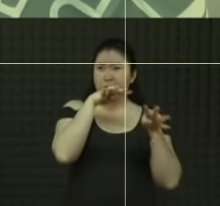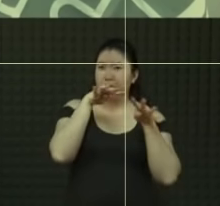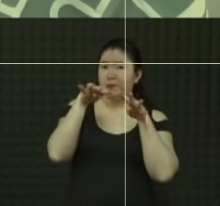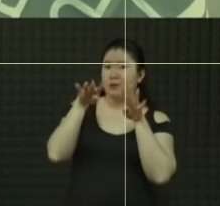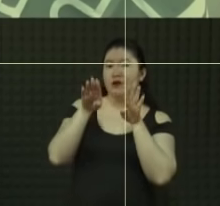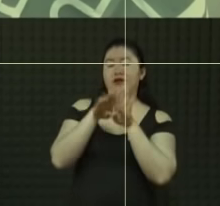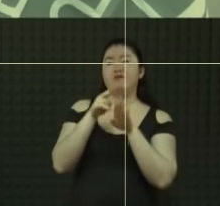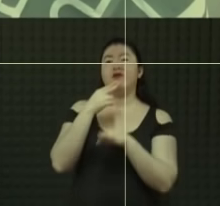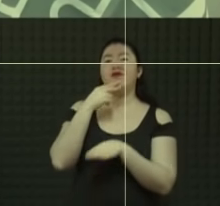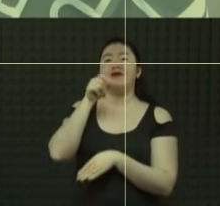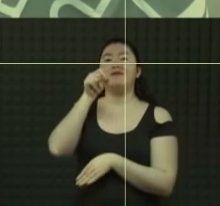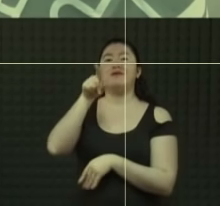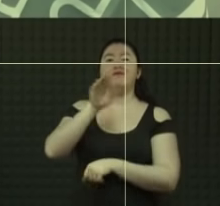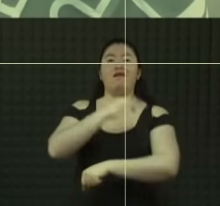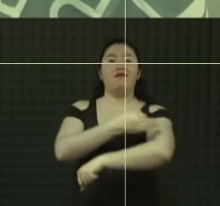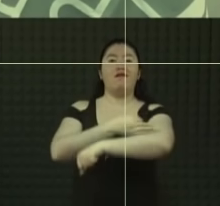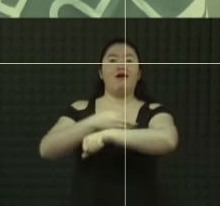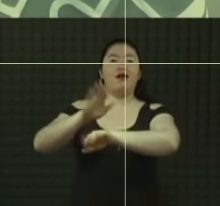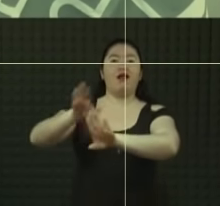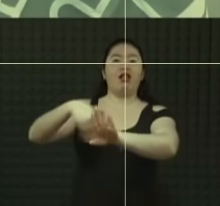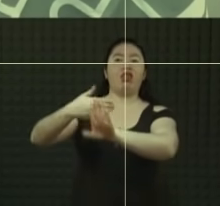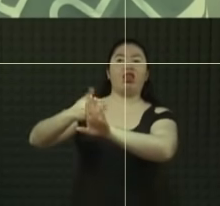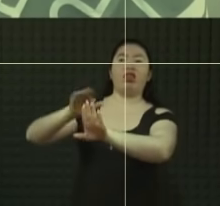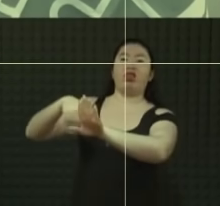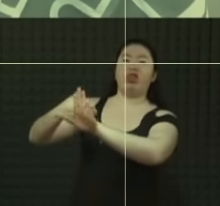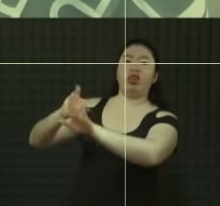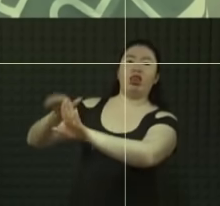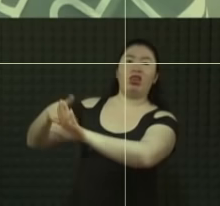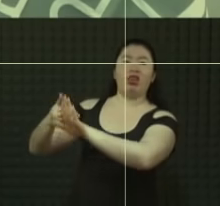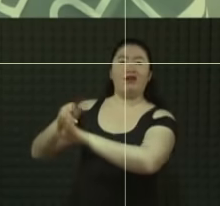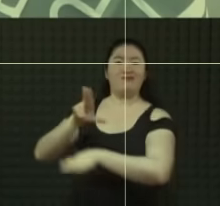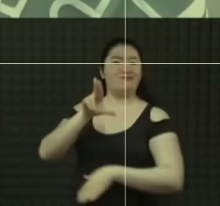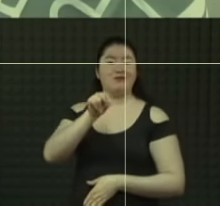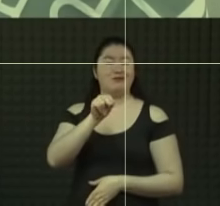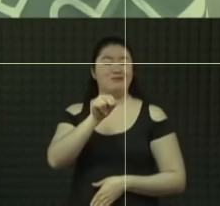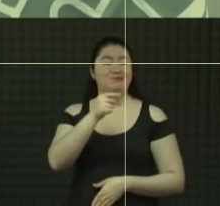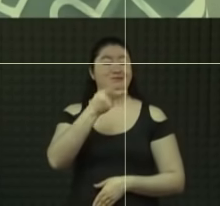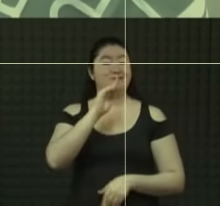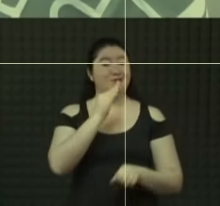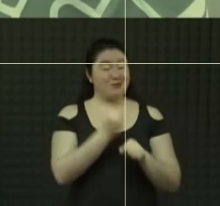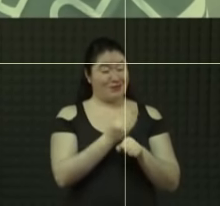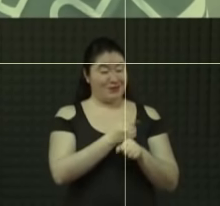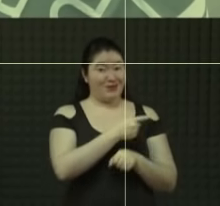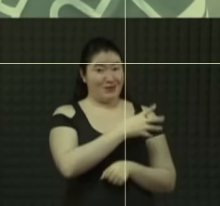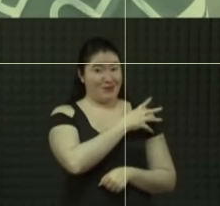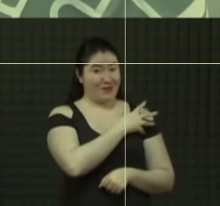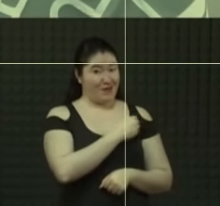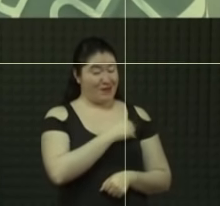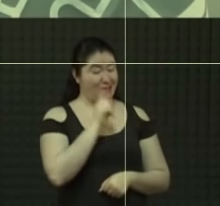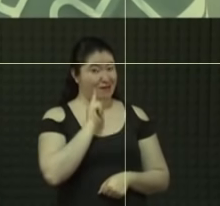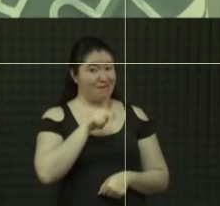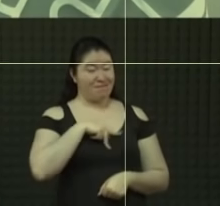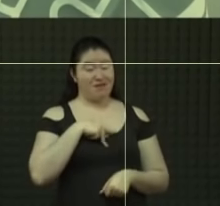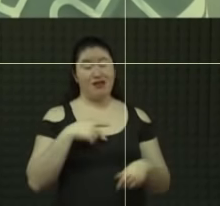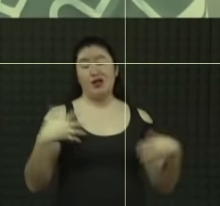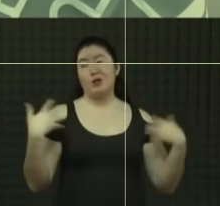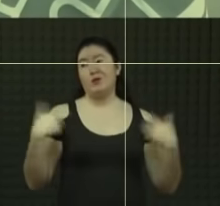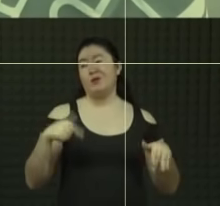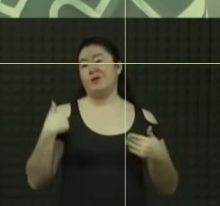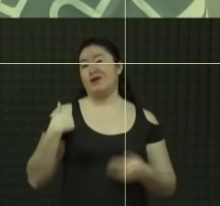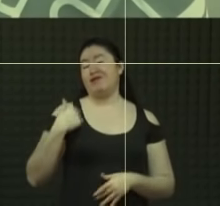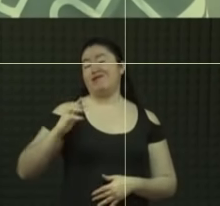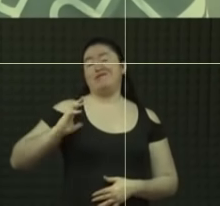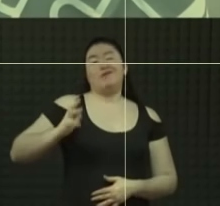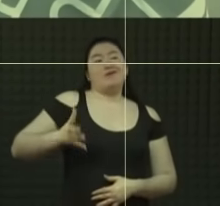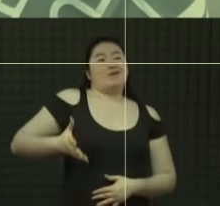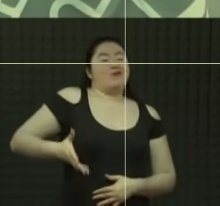utilicen esto con las familias, pero en particular con relación a mi hija, repito, me siento muy orgullosa. Es una joven que